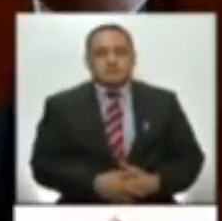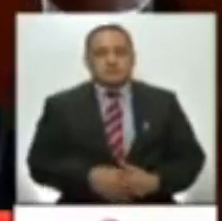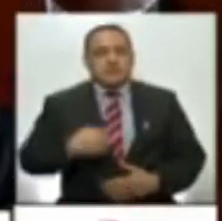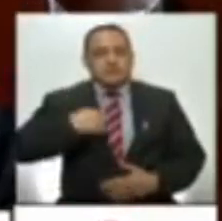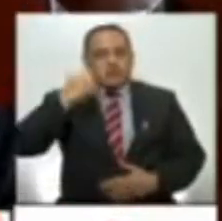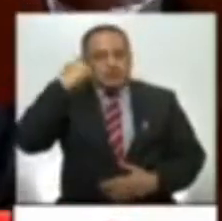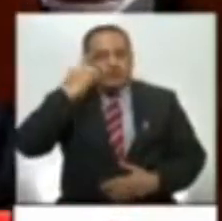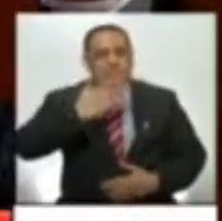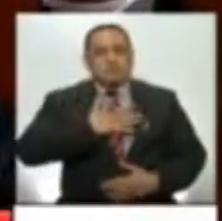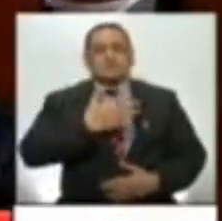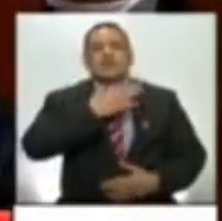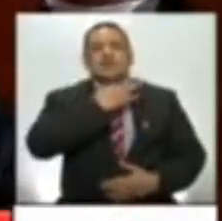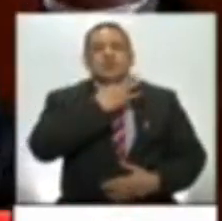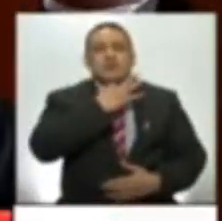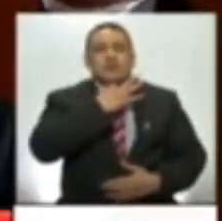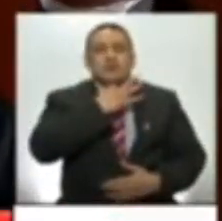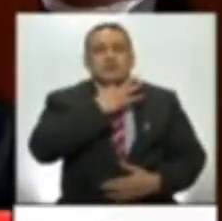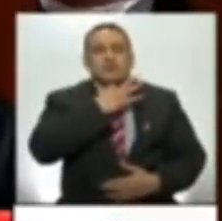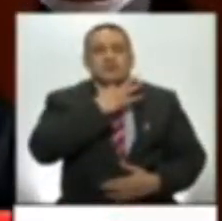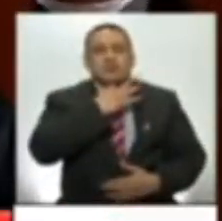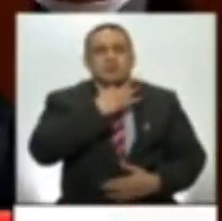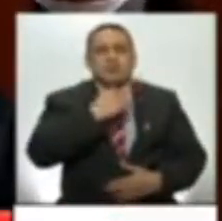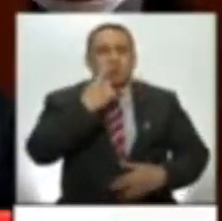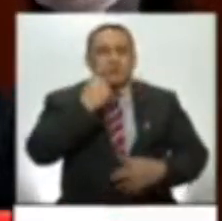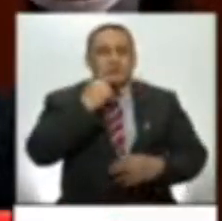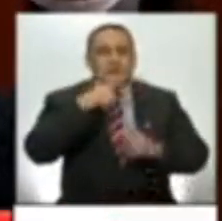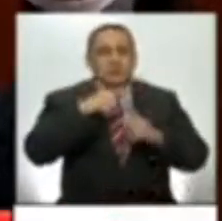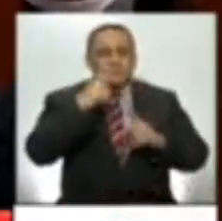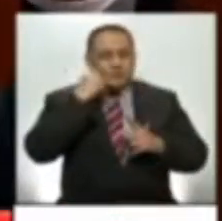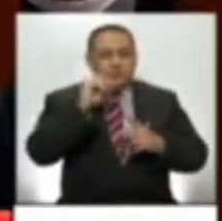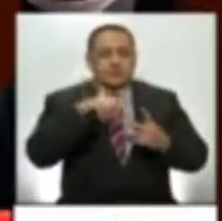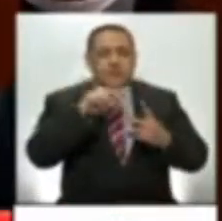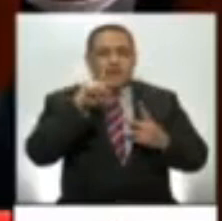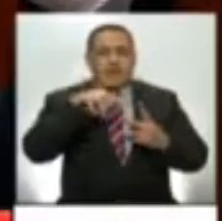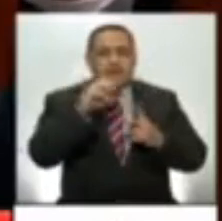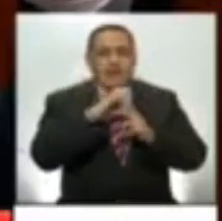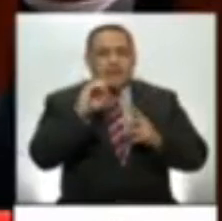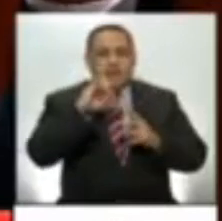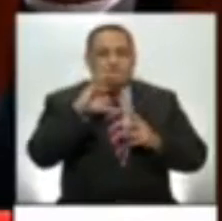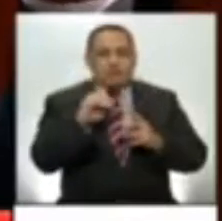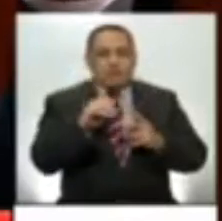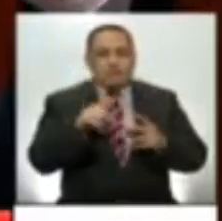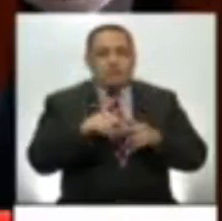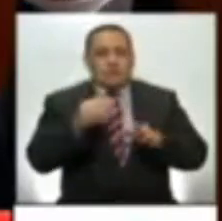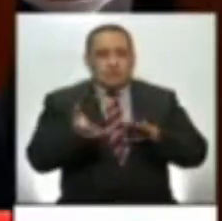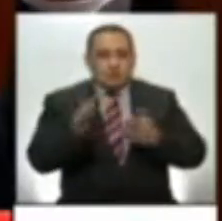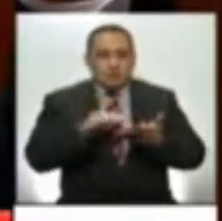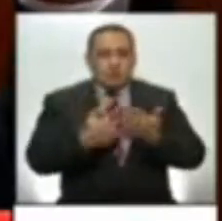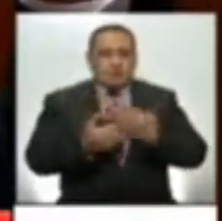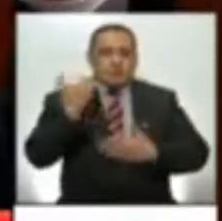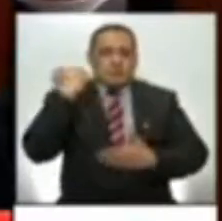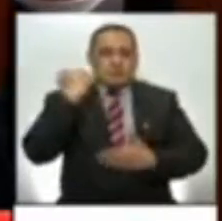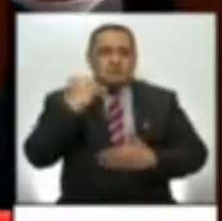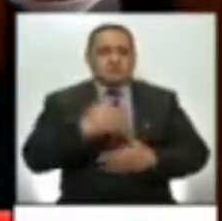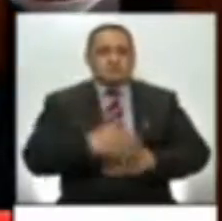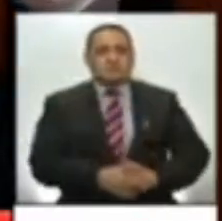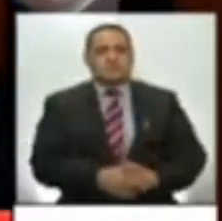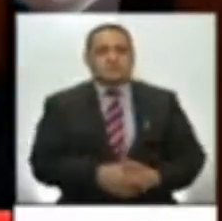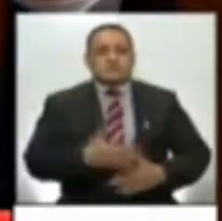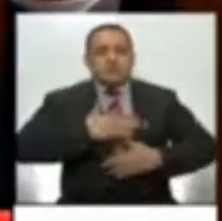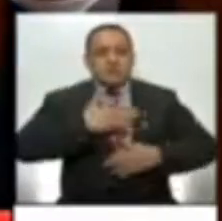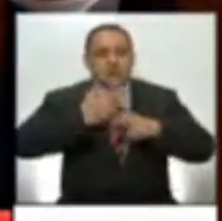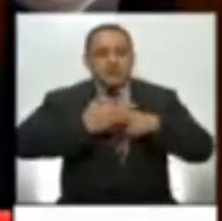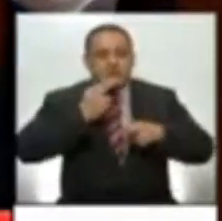En memoria de mis abuelos, Braulio Ticona Borda, Angélica Ramos Monzón, que en paz descansen, a